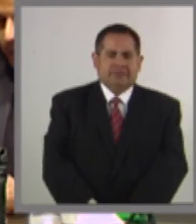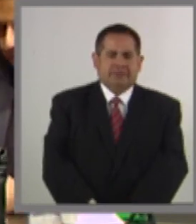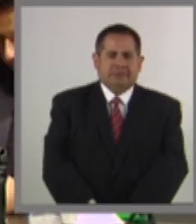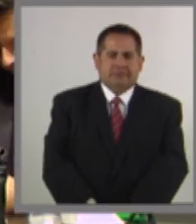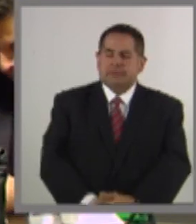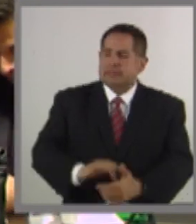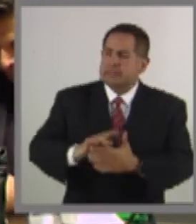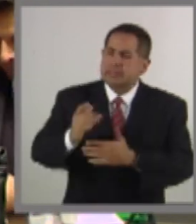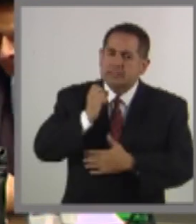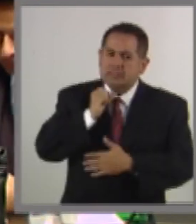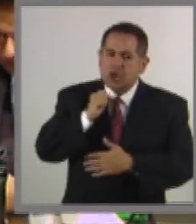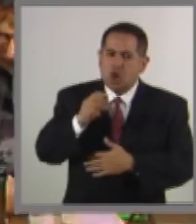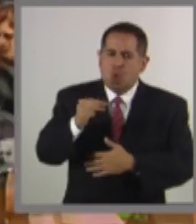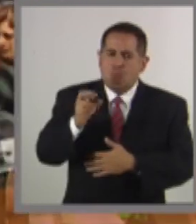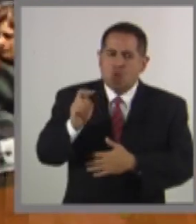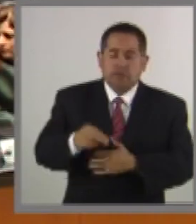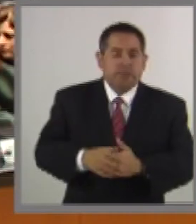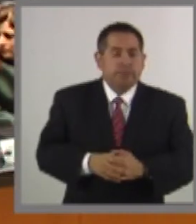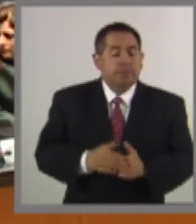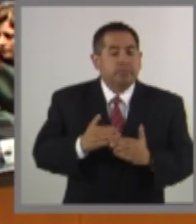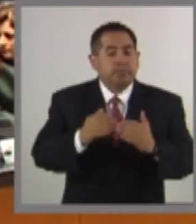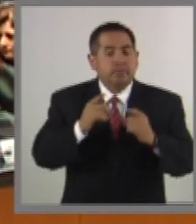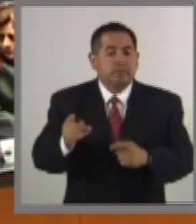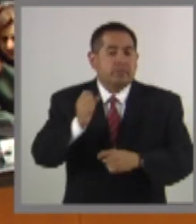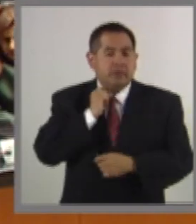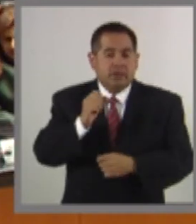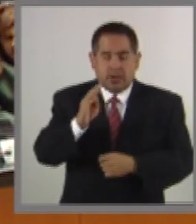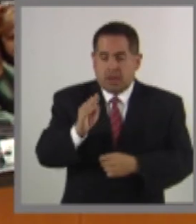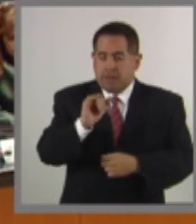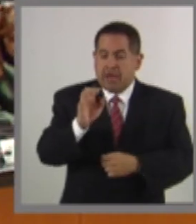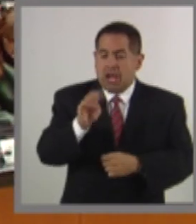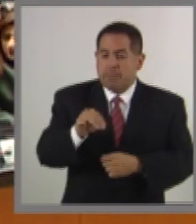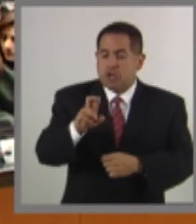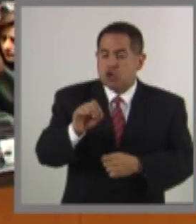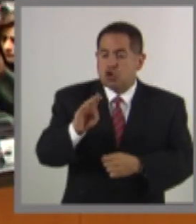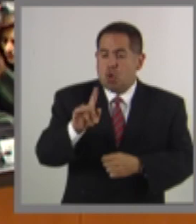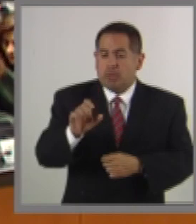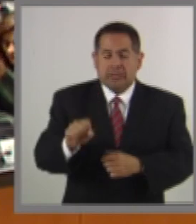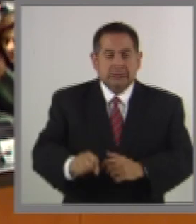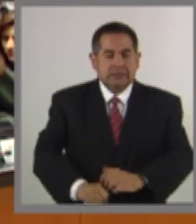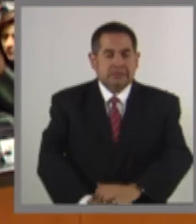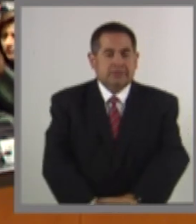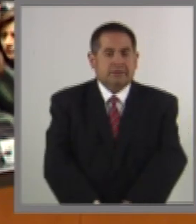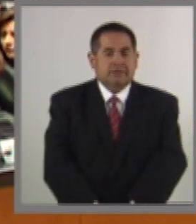Gracias, senador Morón. Tiene el uso de la palabra el senador Benjamín Robles.